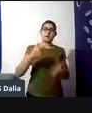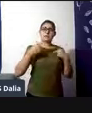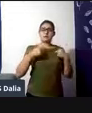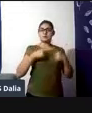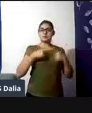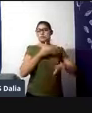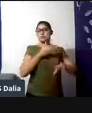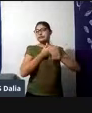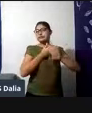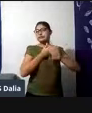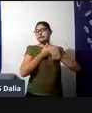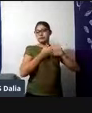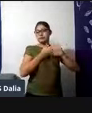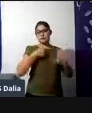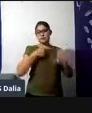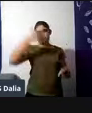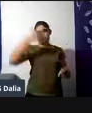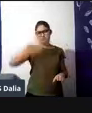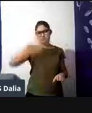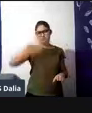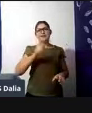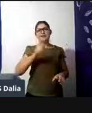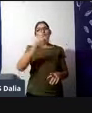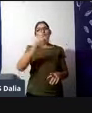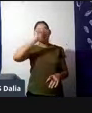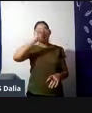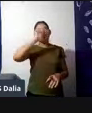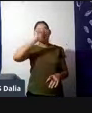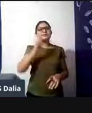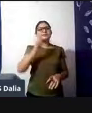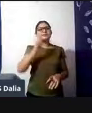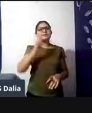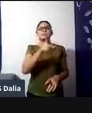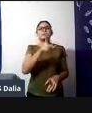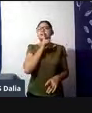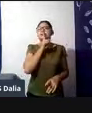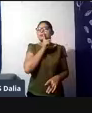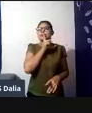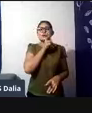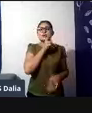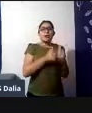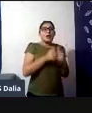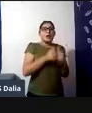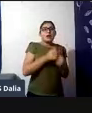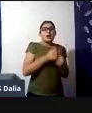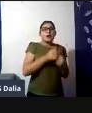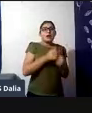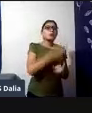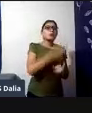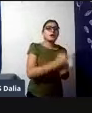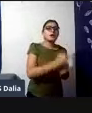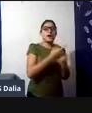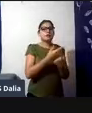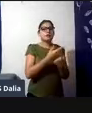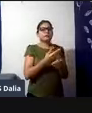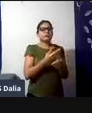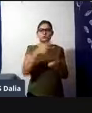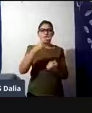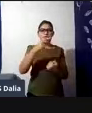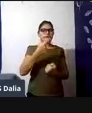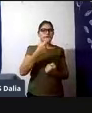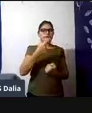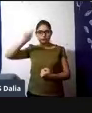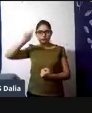contestes, denuncia y bloquea. Es decir, mi regla era, bueno, para empezar no leí todos los mensajes porque eran de verdad millones de mensajes,